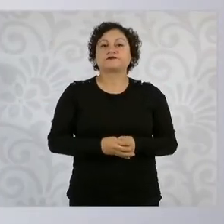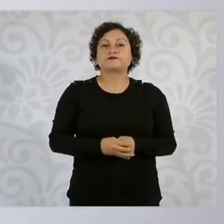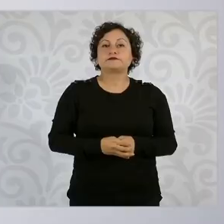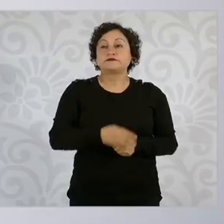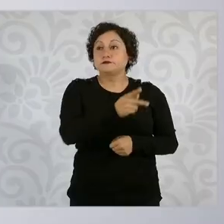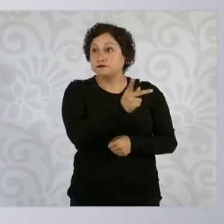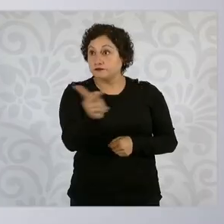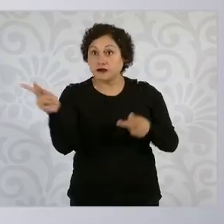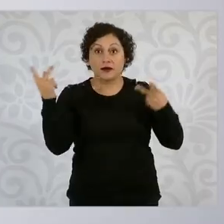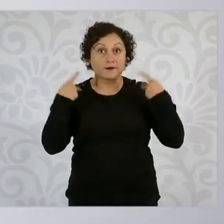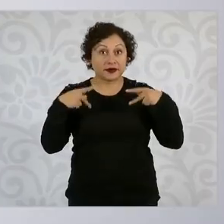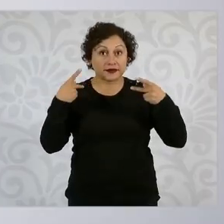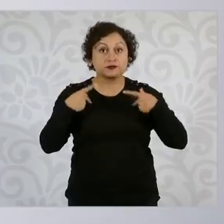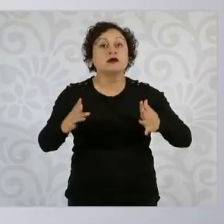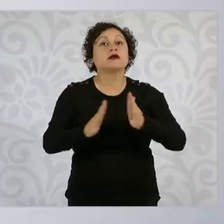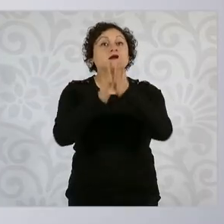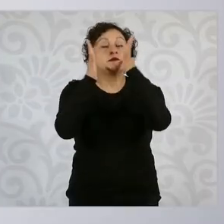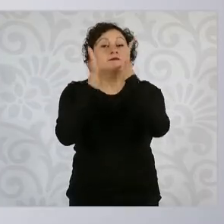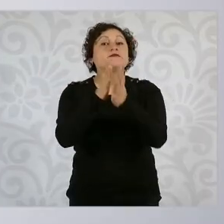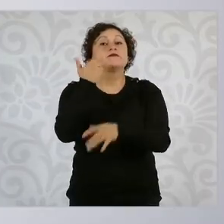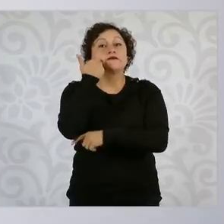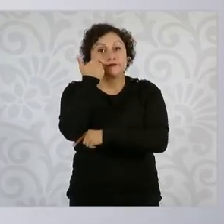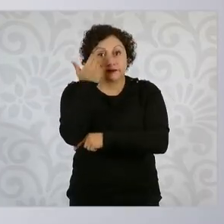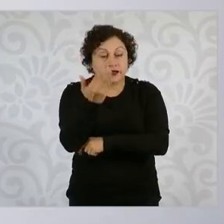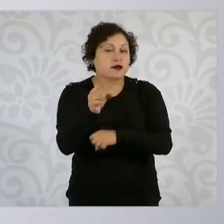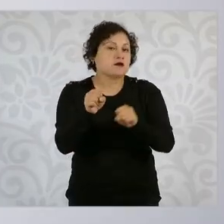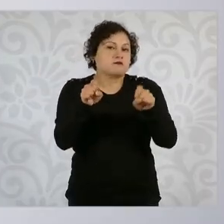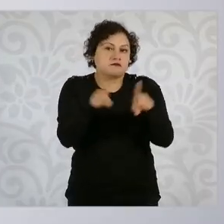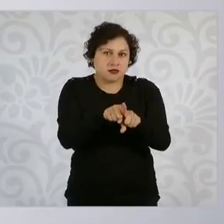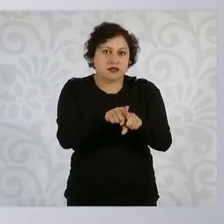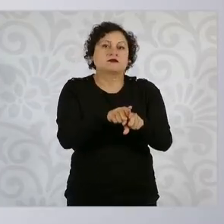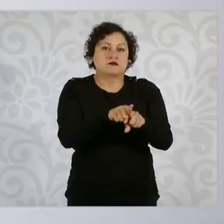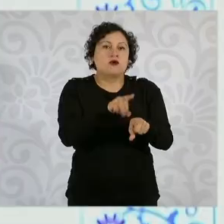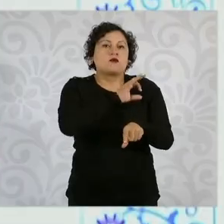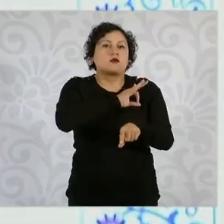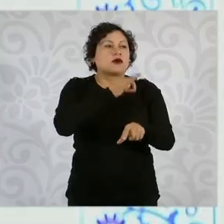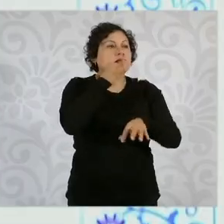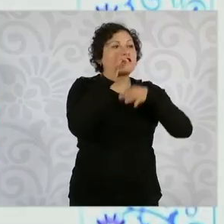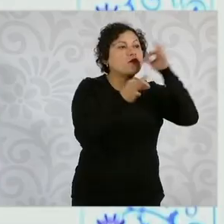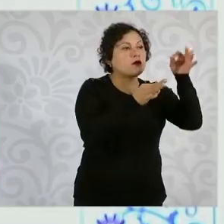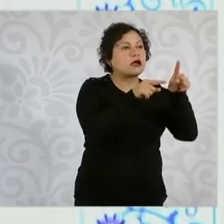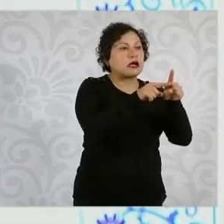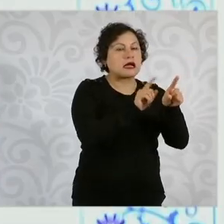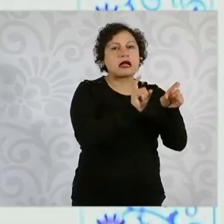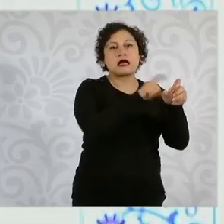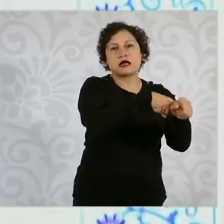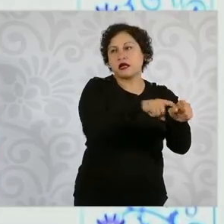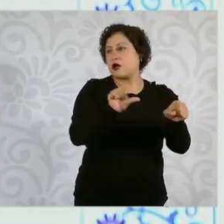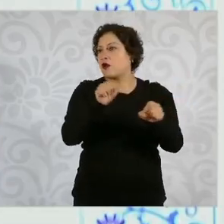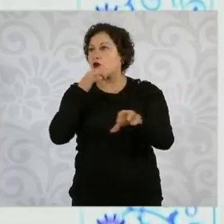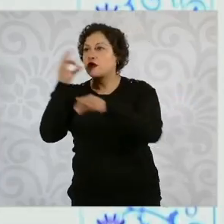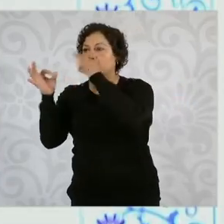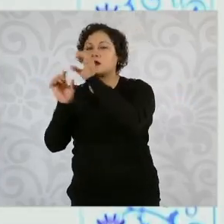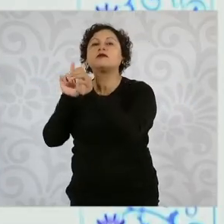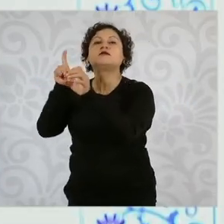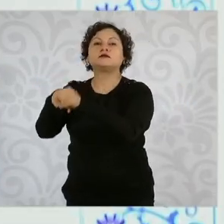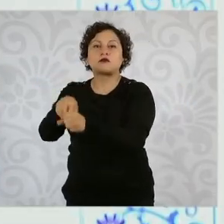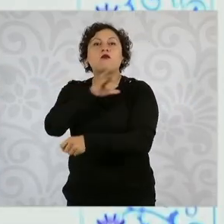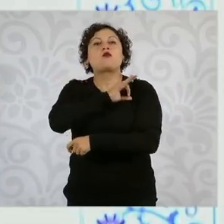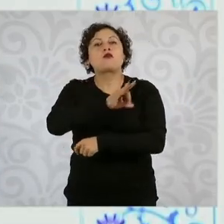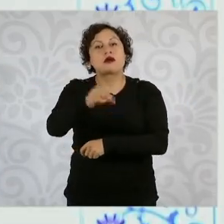podrán participar de manera simultánea en dos o más convocatorias emitidas por los poderes para